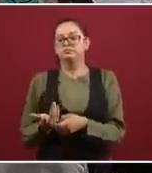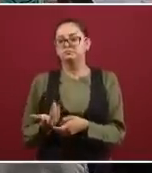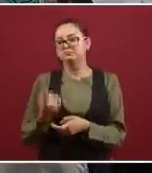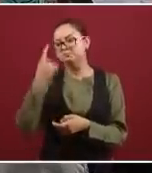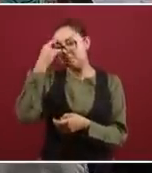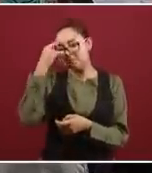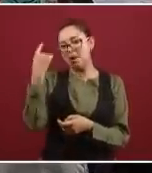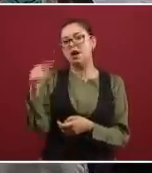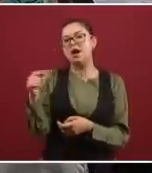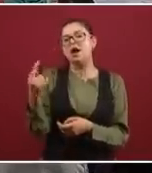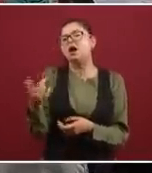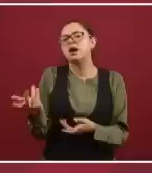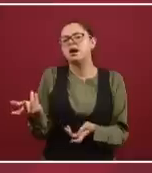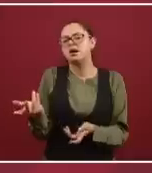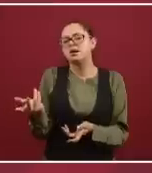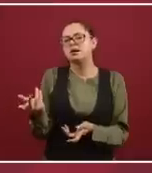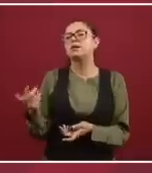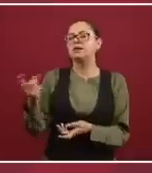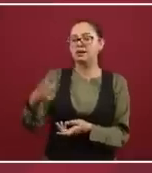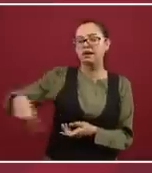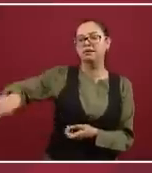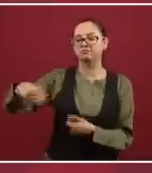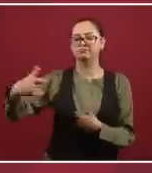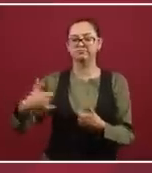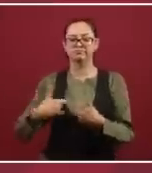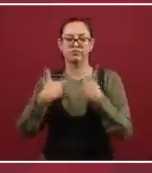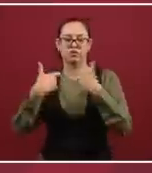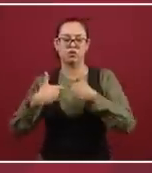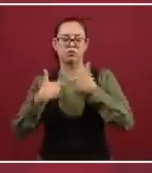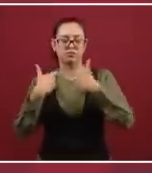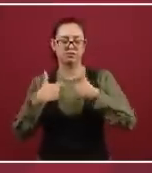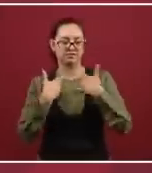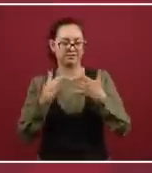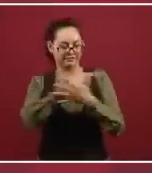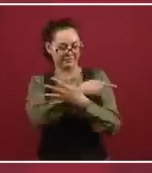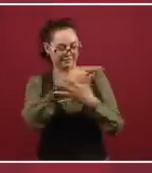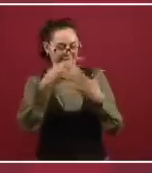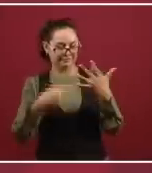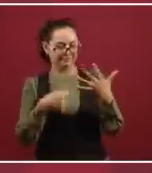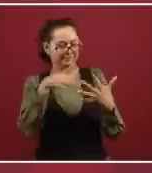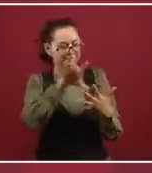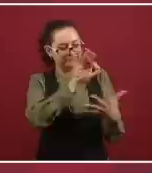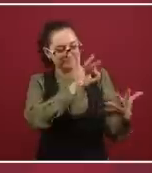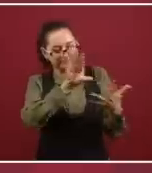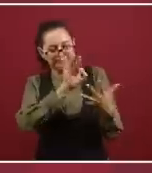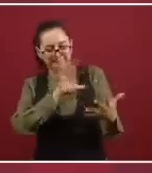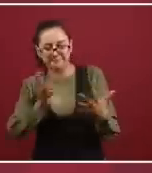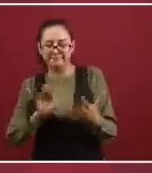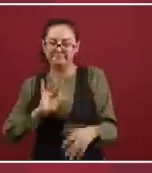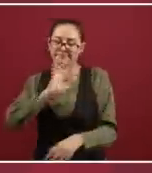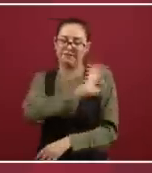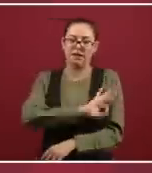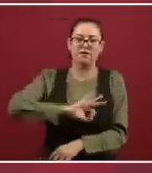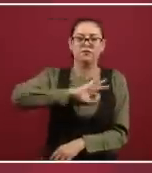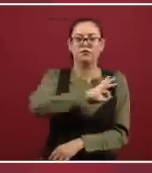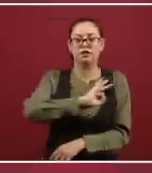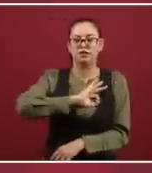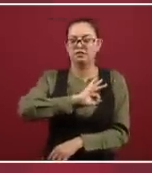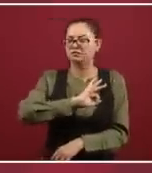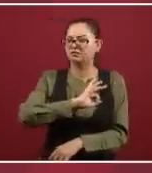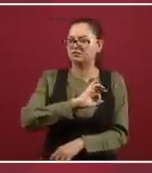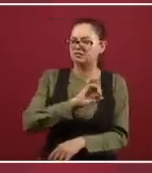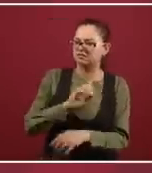para que los jóvenes sean felices sin necesidad de recurrir